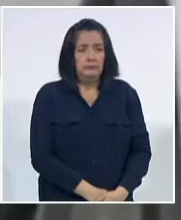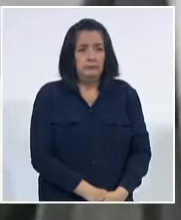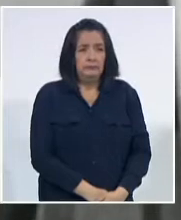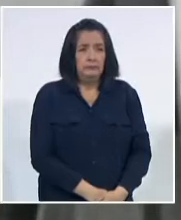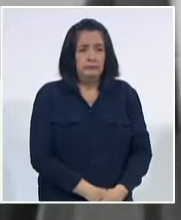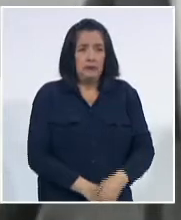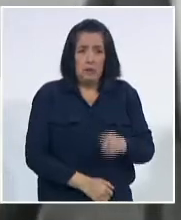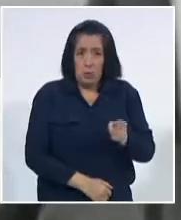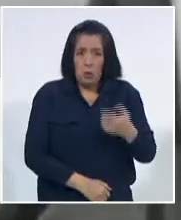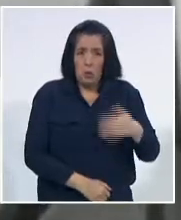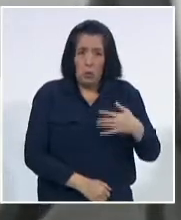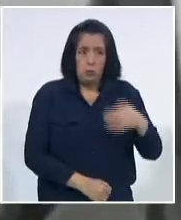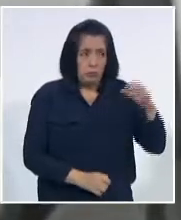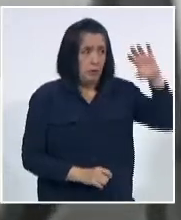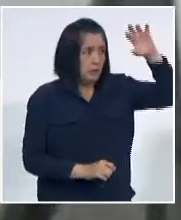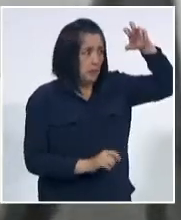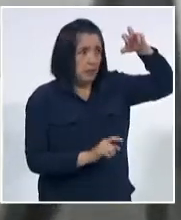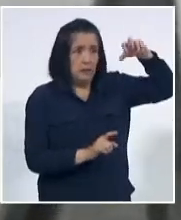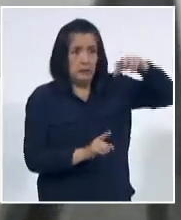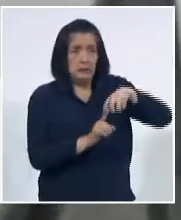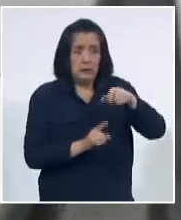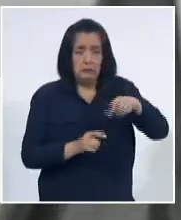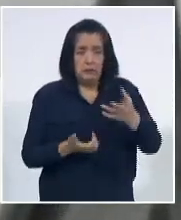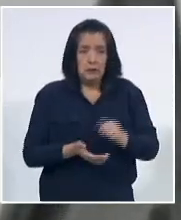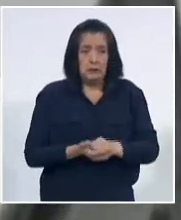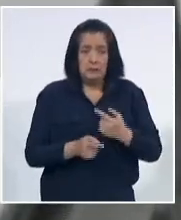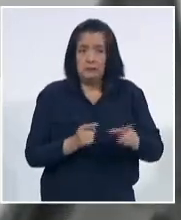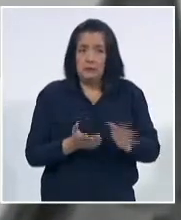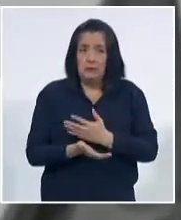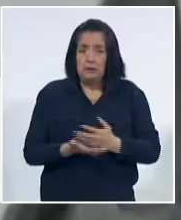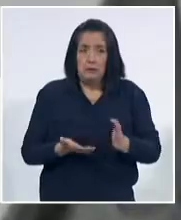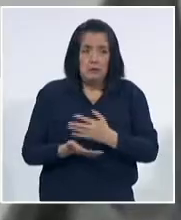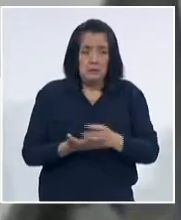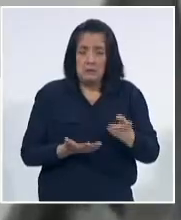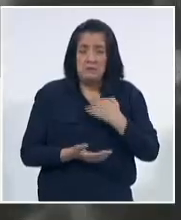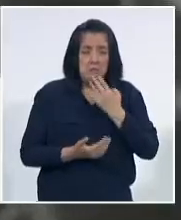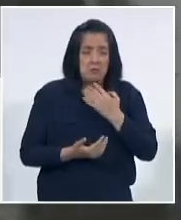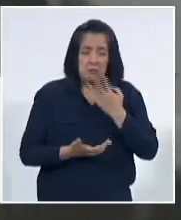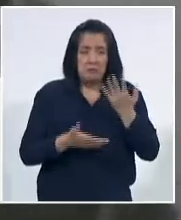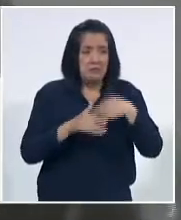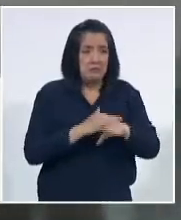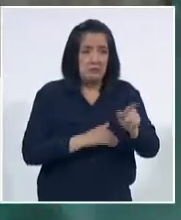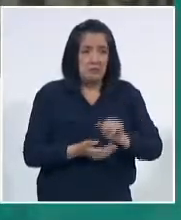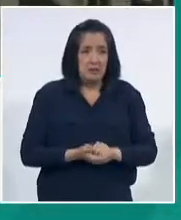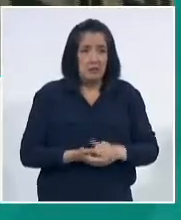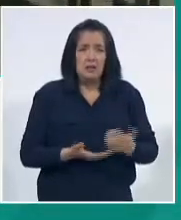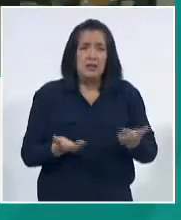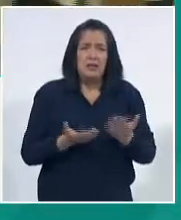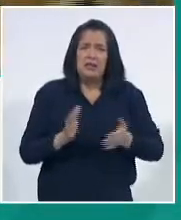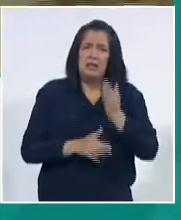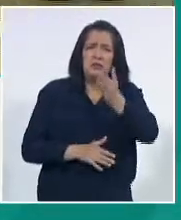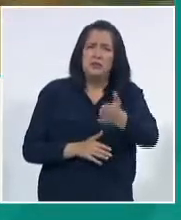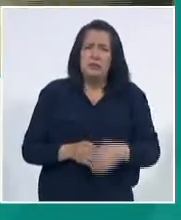De hecho, habían cámaras de seguridad acá ubicados en estos lados, pero no tuvieron ningún reparo para ingresar. ¿Exactamente hacia dónde van directamente